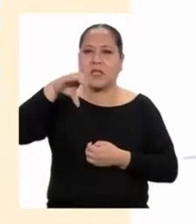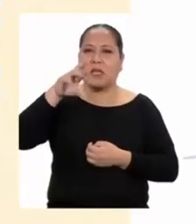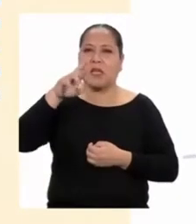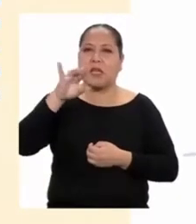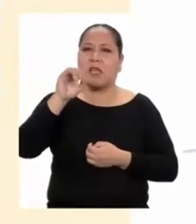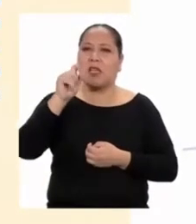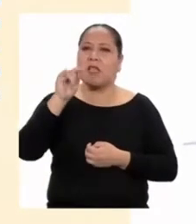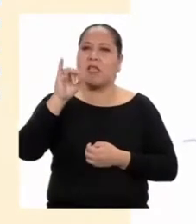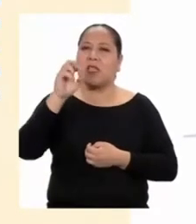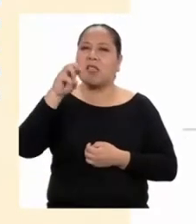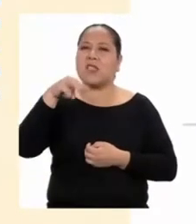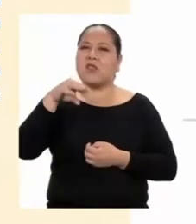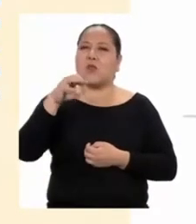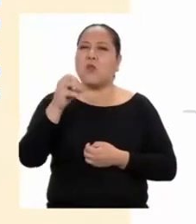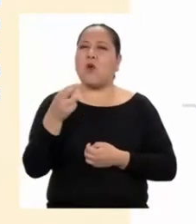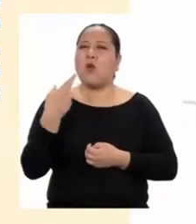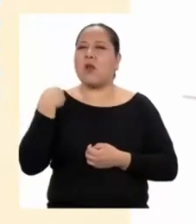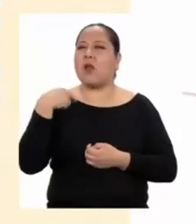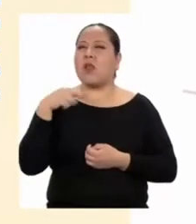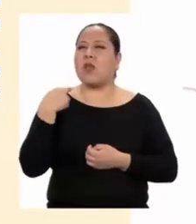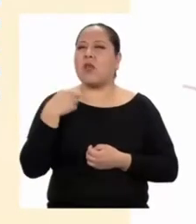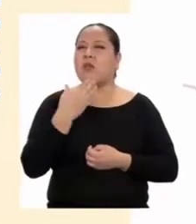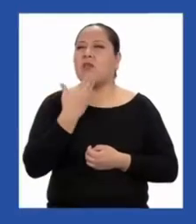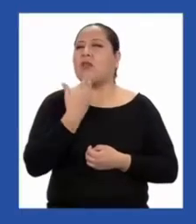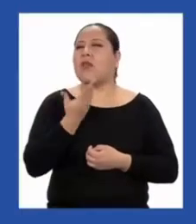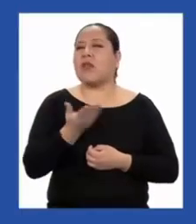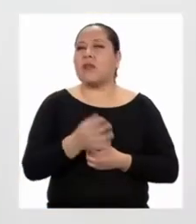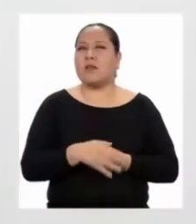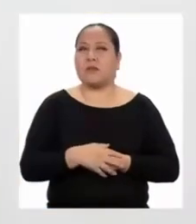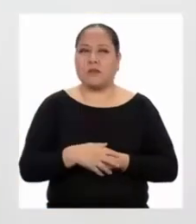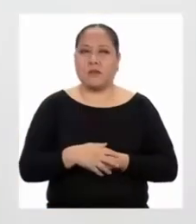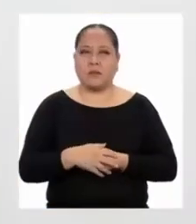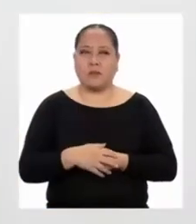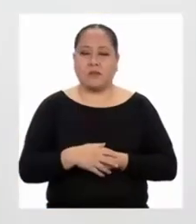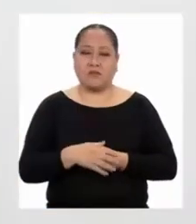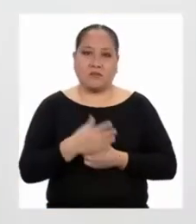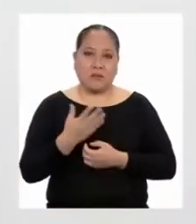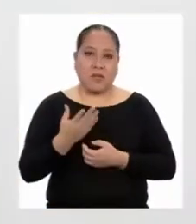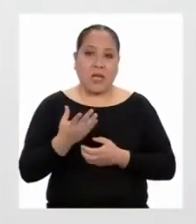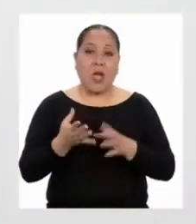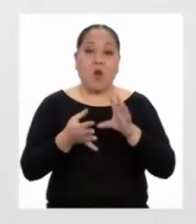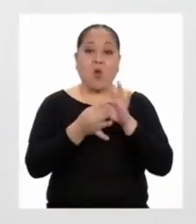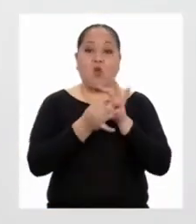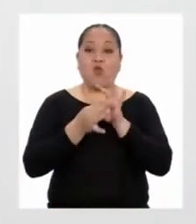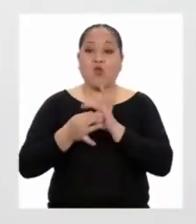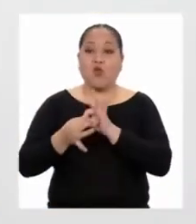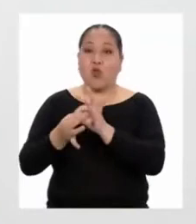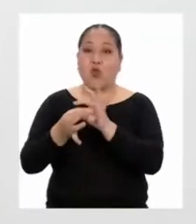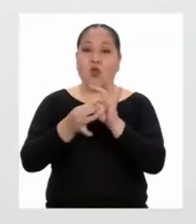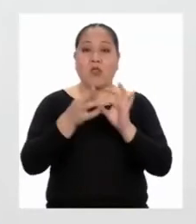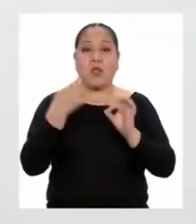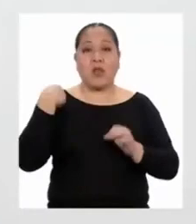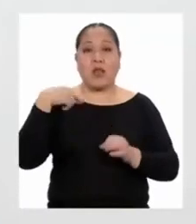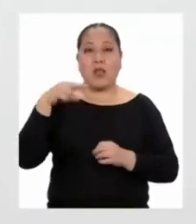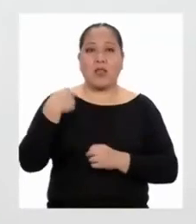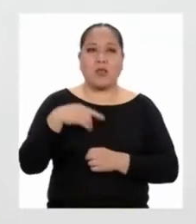religioso? Pues, ¿entre religiones? Así